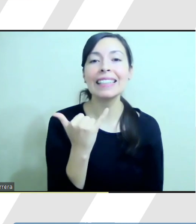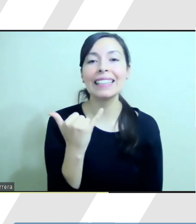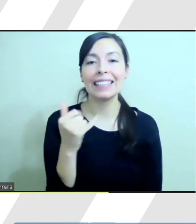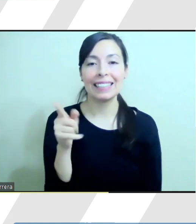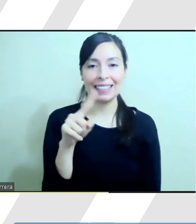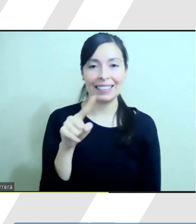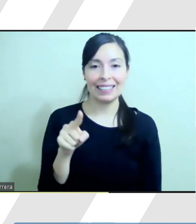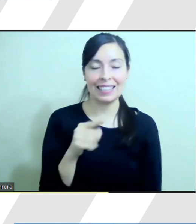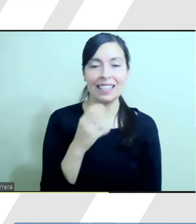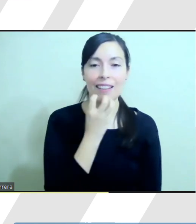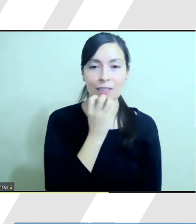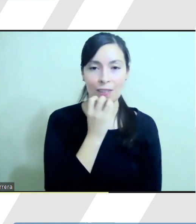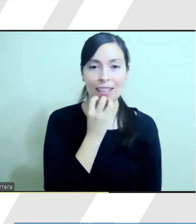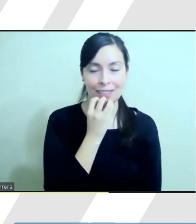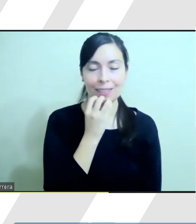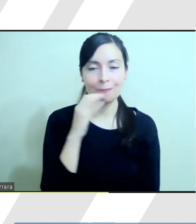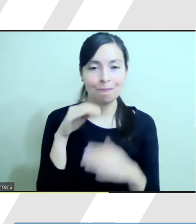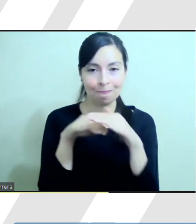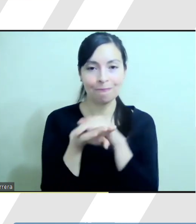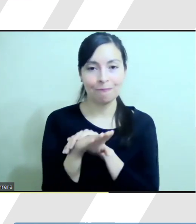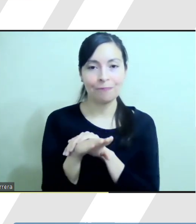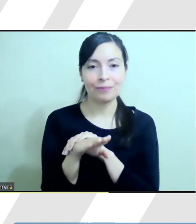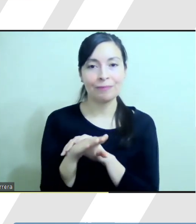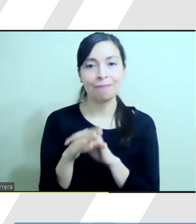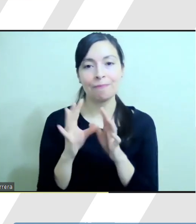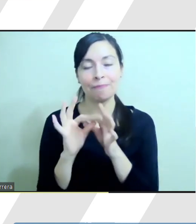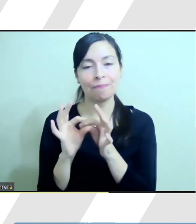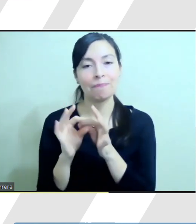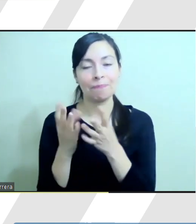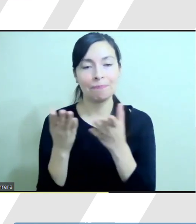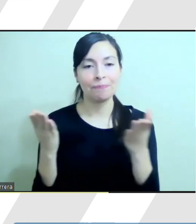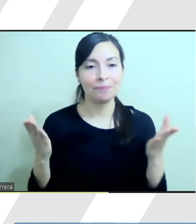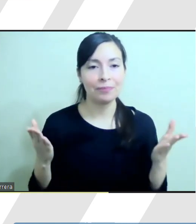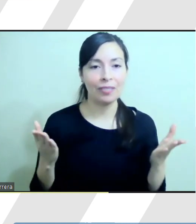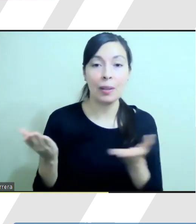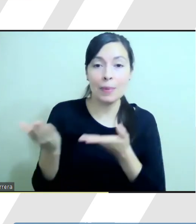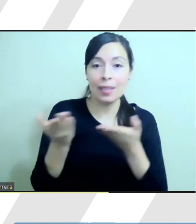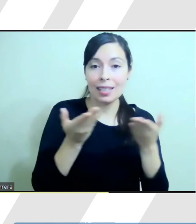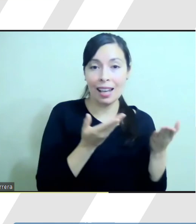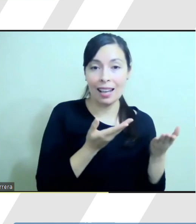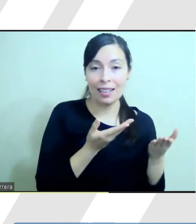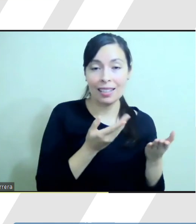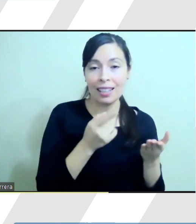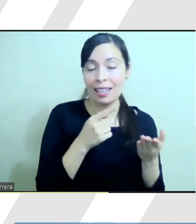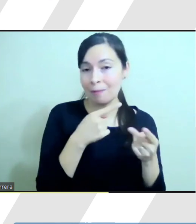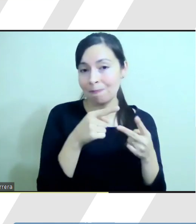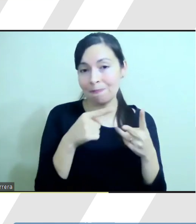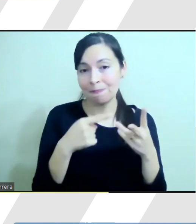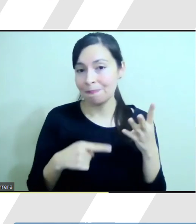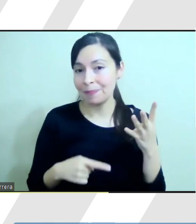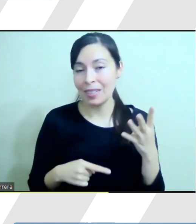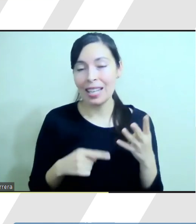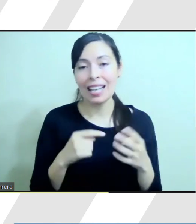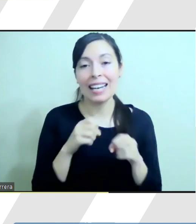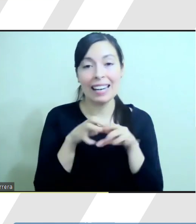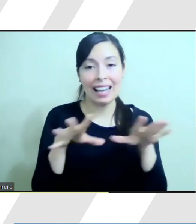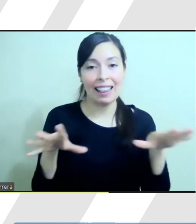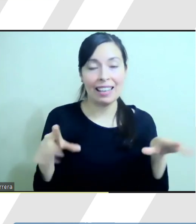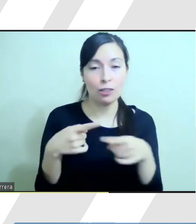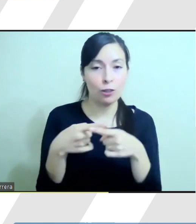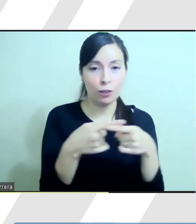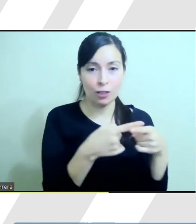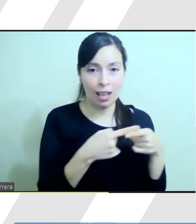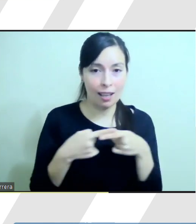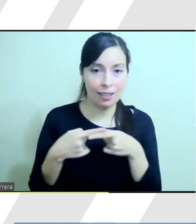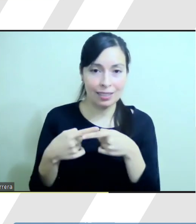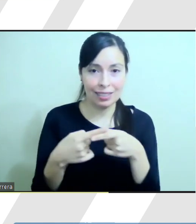Agradecemos nuevamente toda su participación y lo dejamos invitado a nuestras redes sociales, tanto de CETIS como de la biblioteca, para estar pendiente de